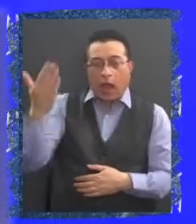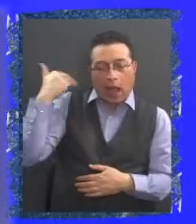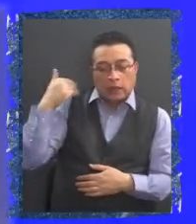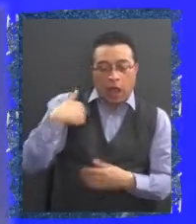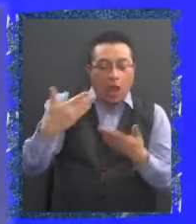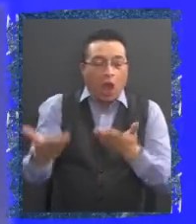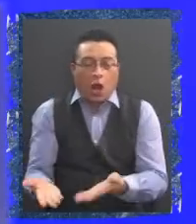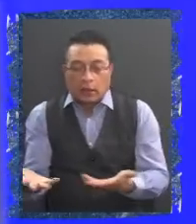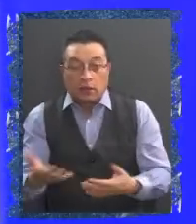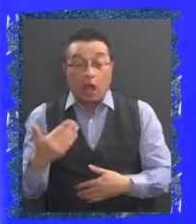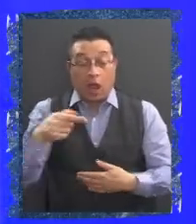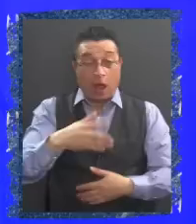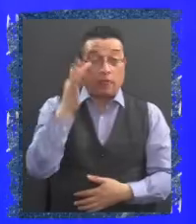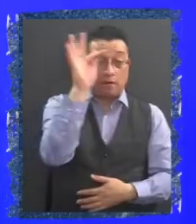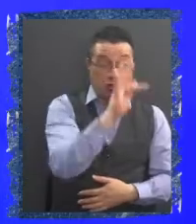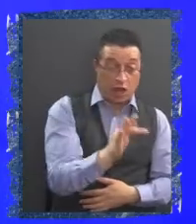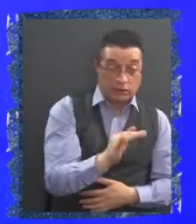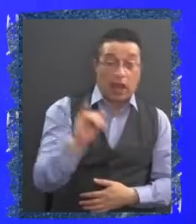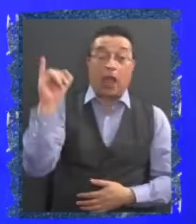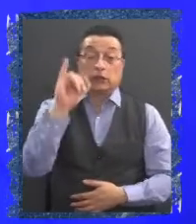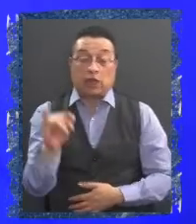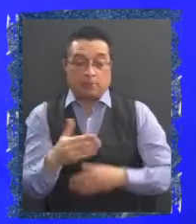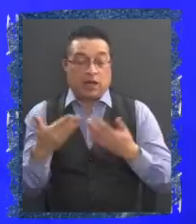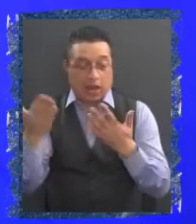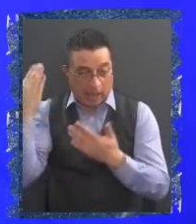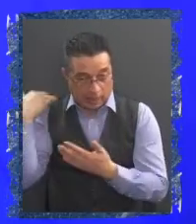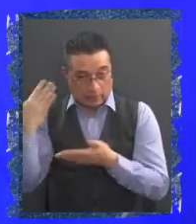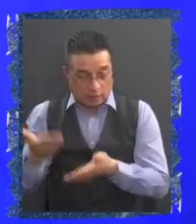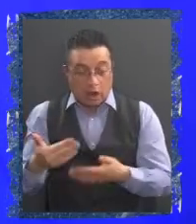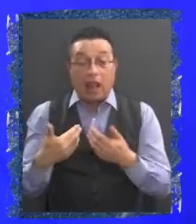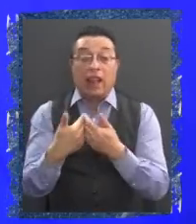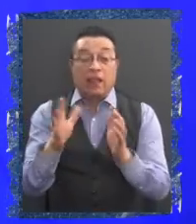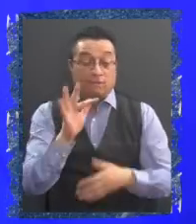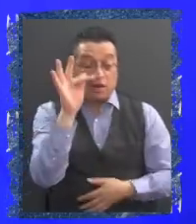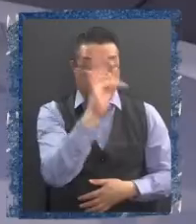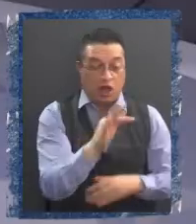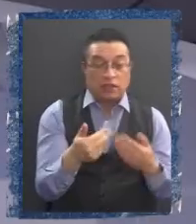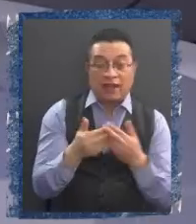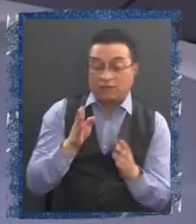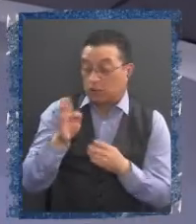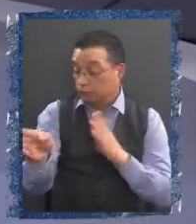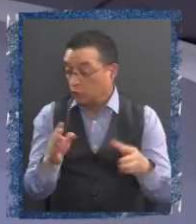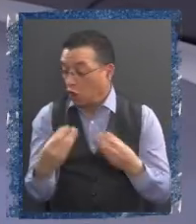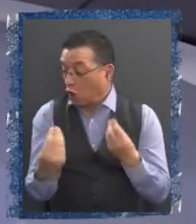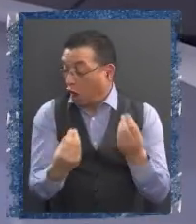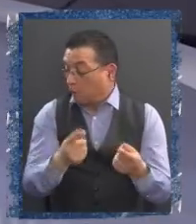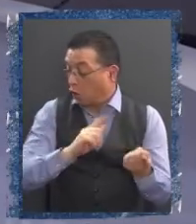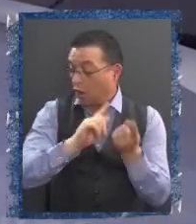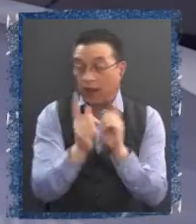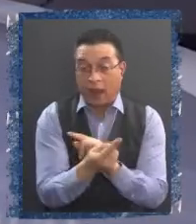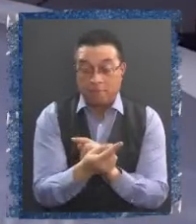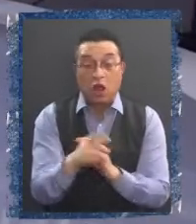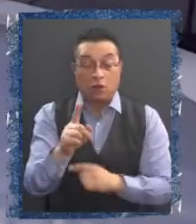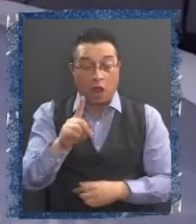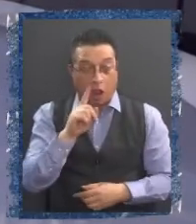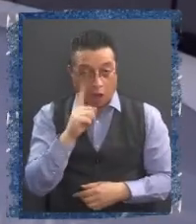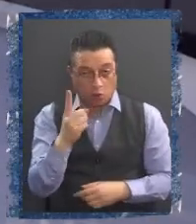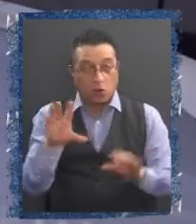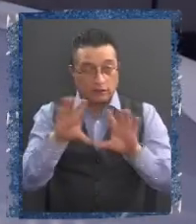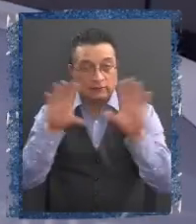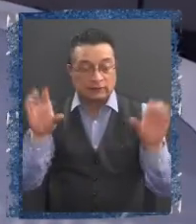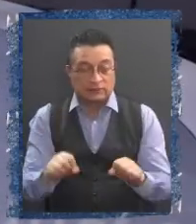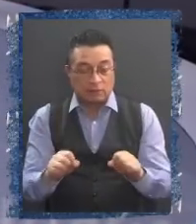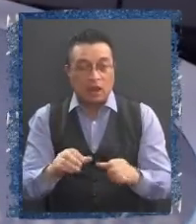tenemos FONASA, tenemos ISAPRES, hay FONASA Libre Elección. ¿Cómo cambia eso? Va a haber un sistema nacional de